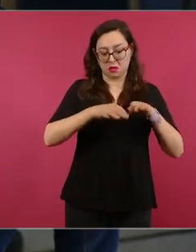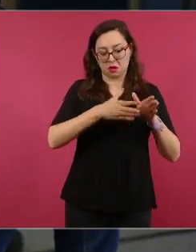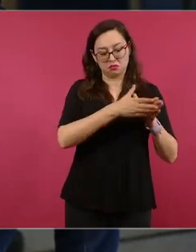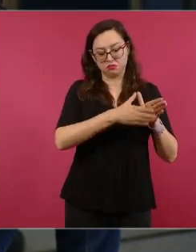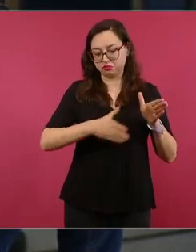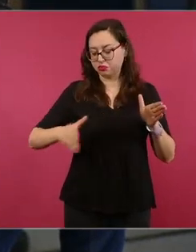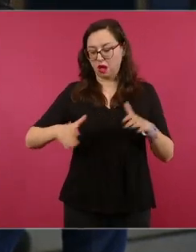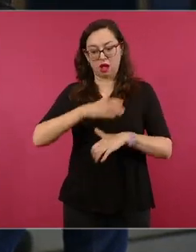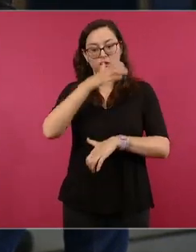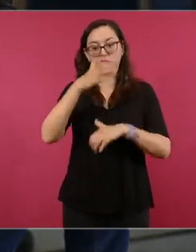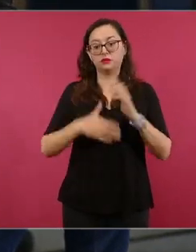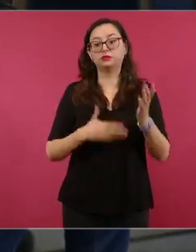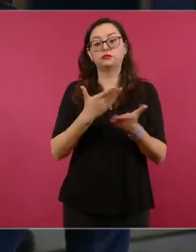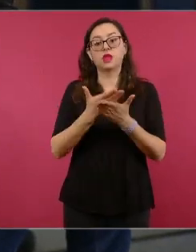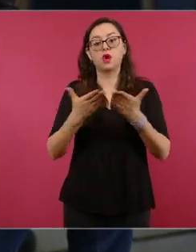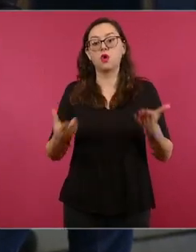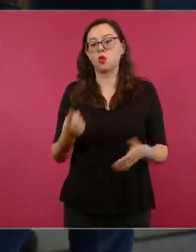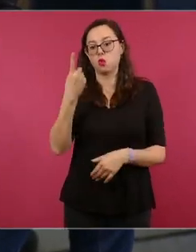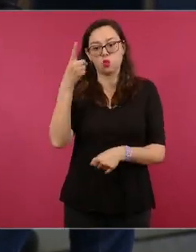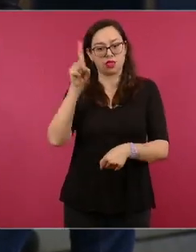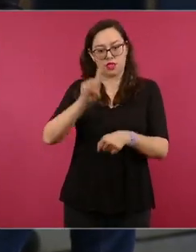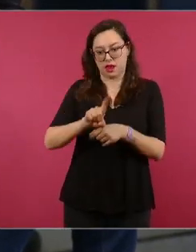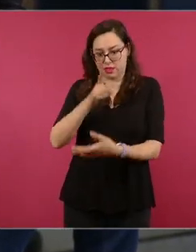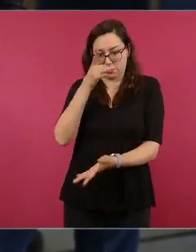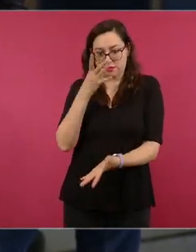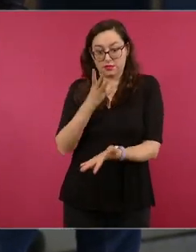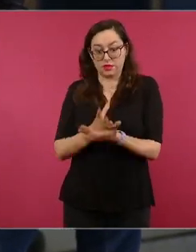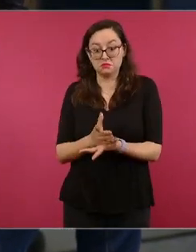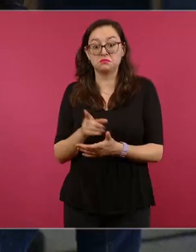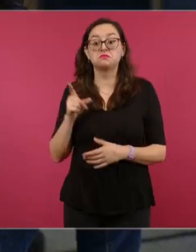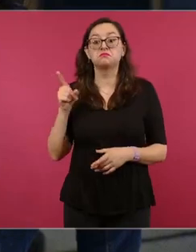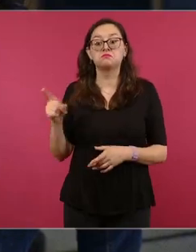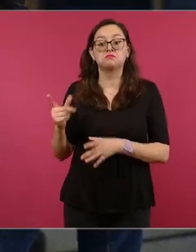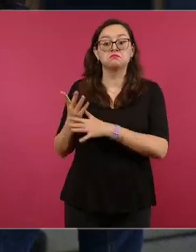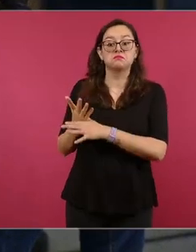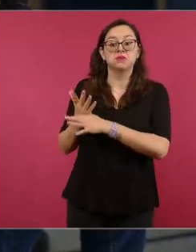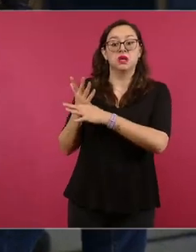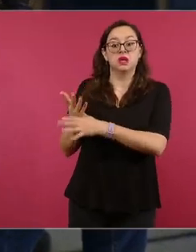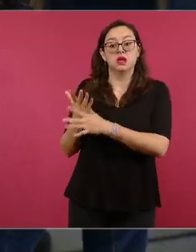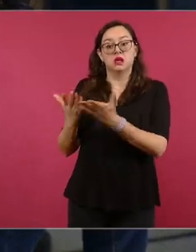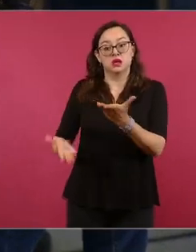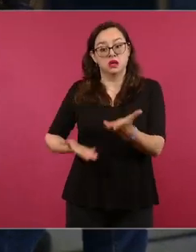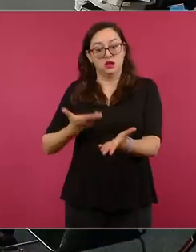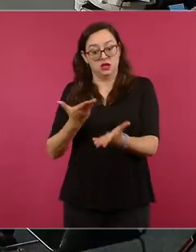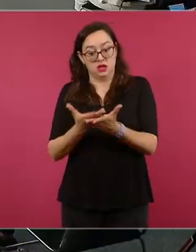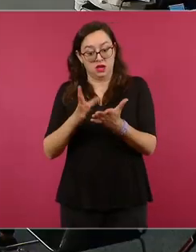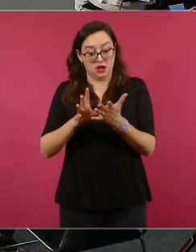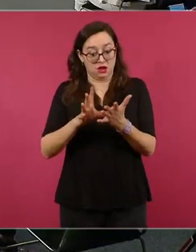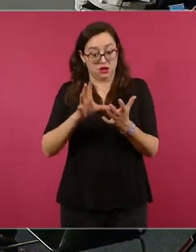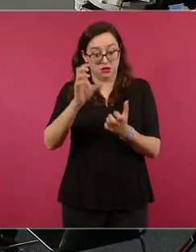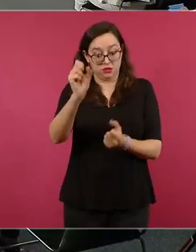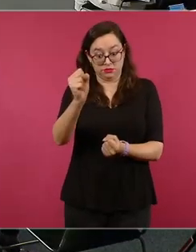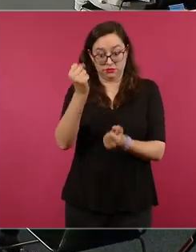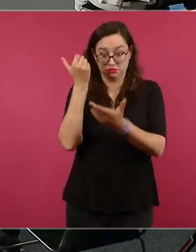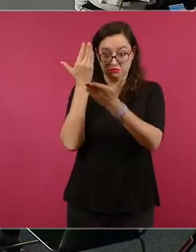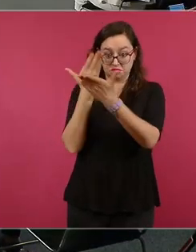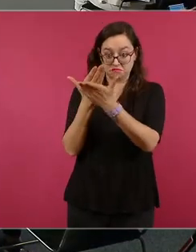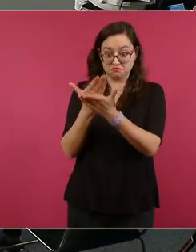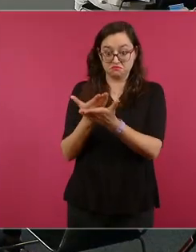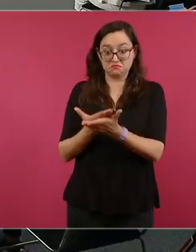permanente. Afirma el señor Moreira que varias de las iniciativas de reforma constitucional que usted mismo